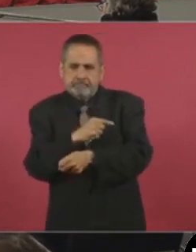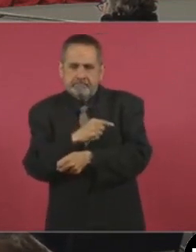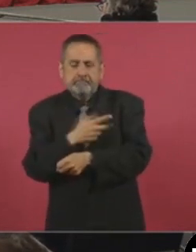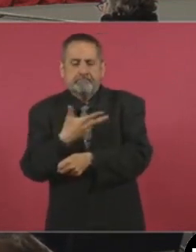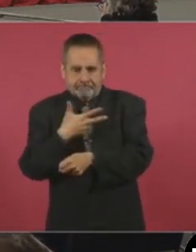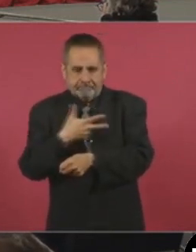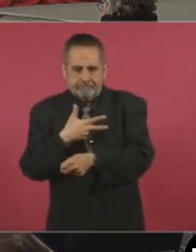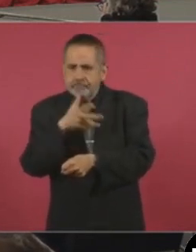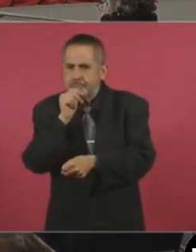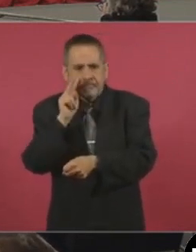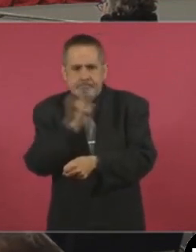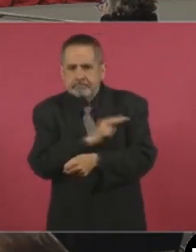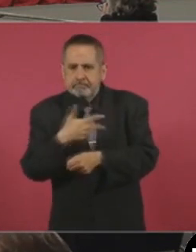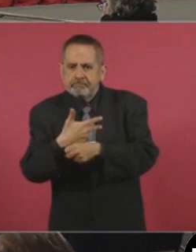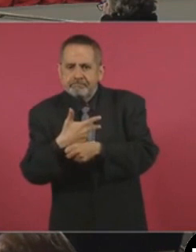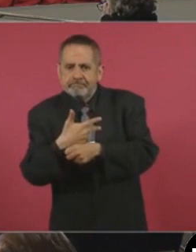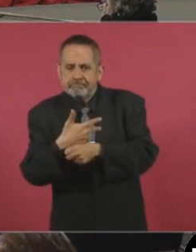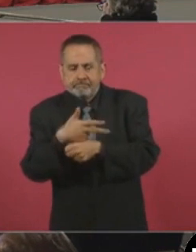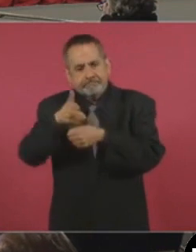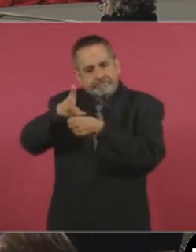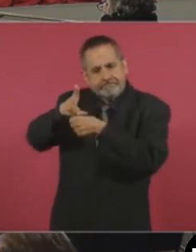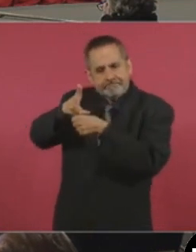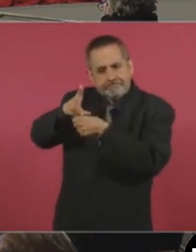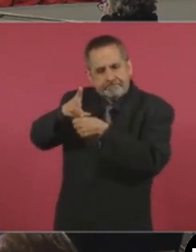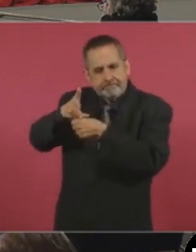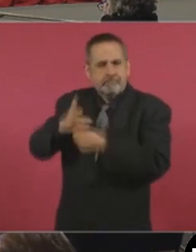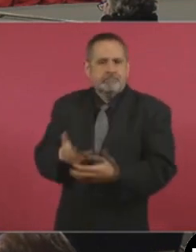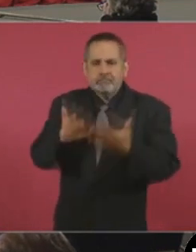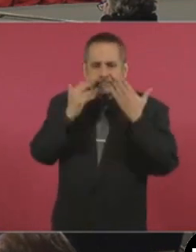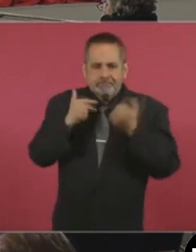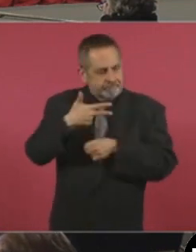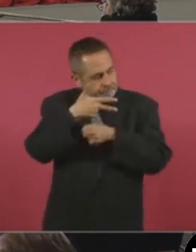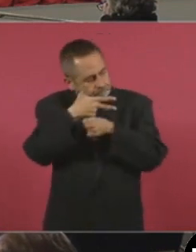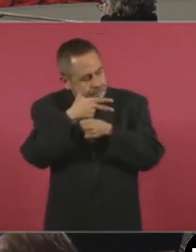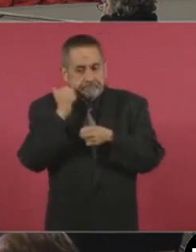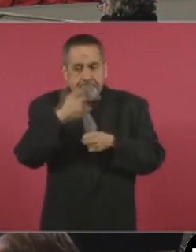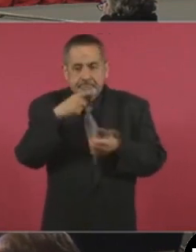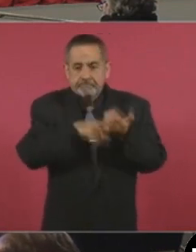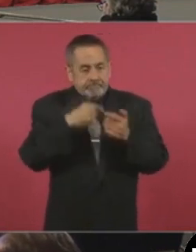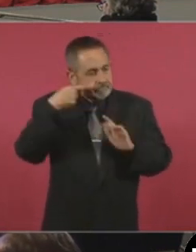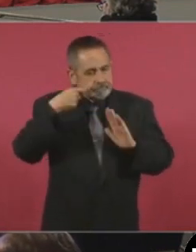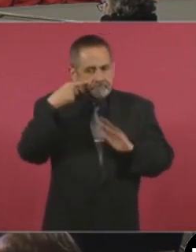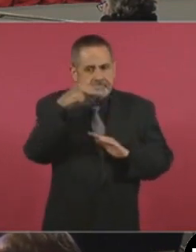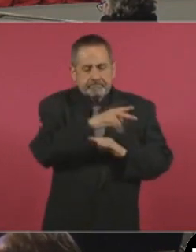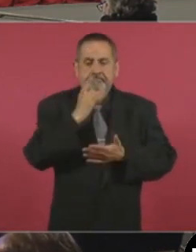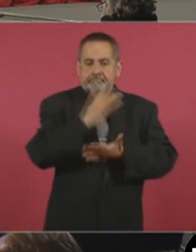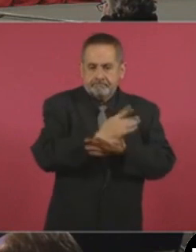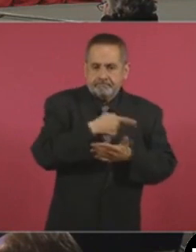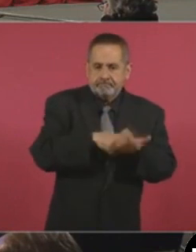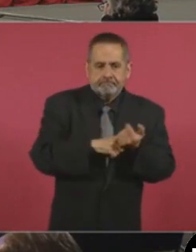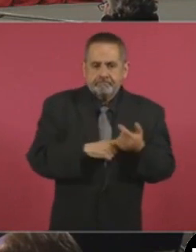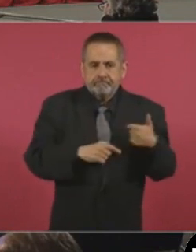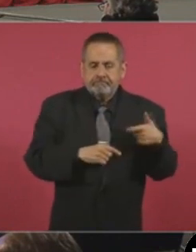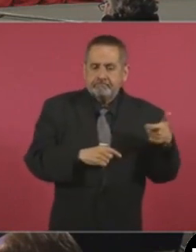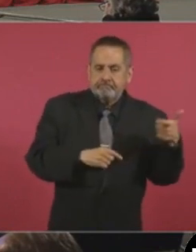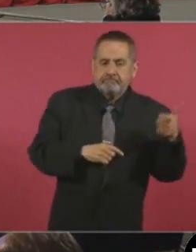observarse y no existe ningún video dirigido hacia el área donde estaba dicho